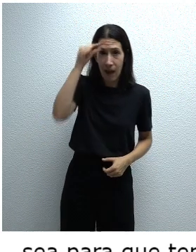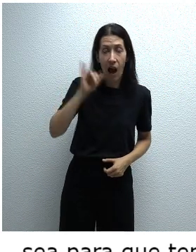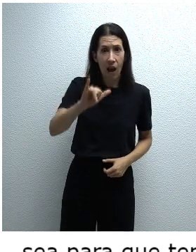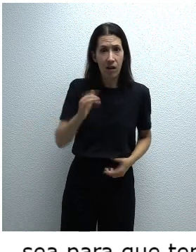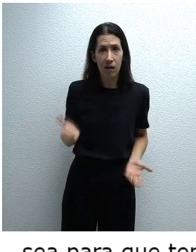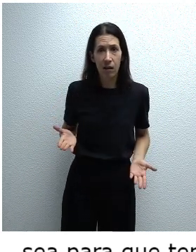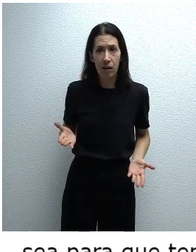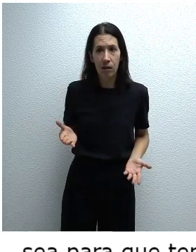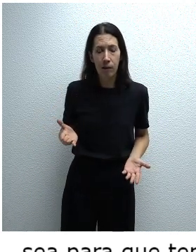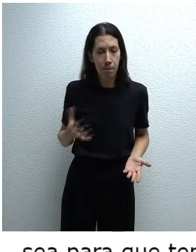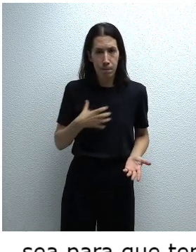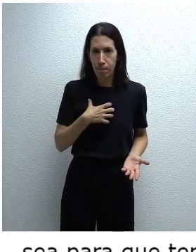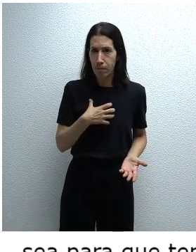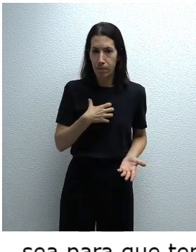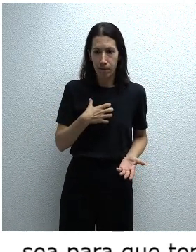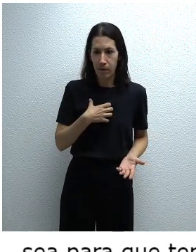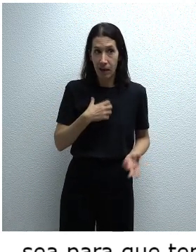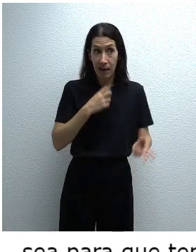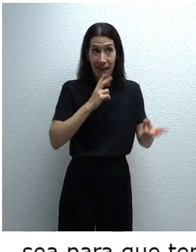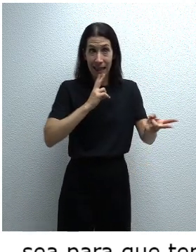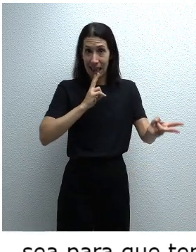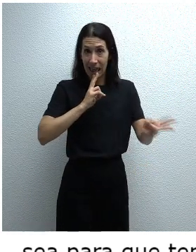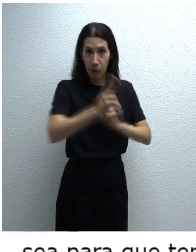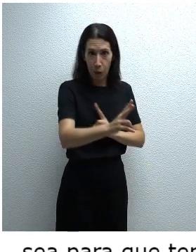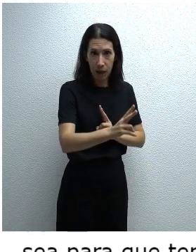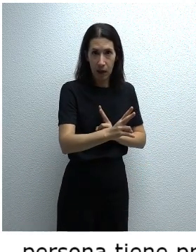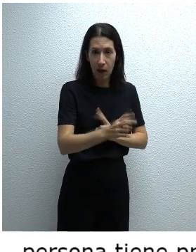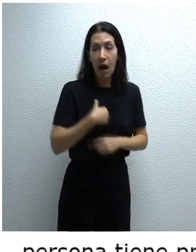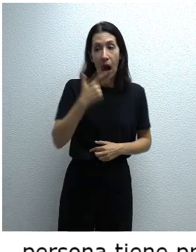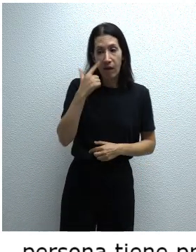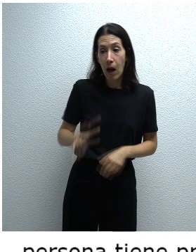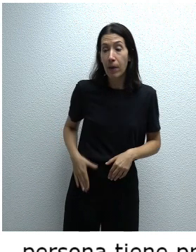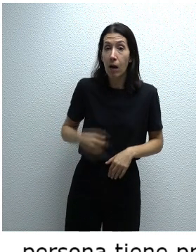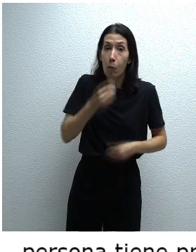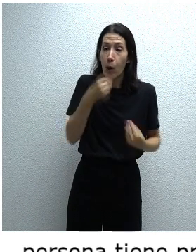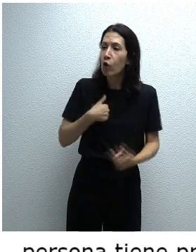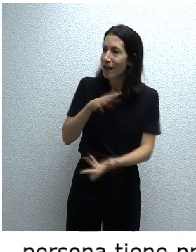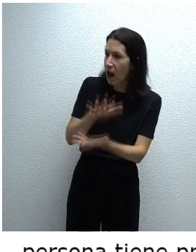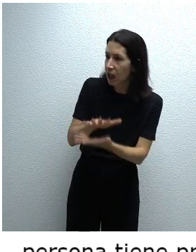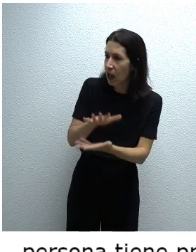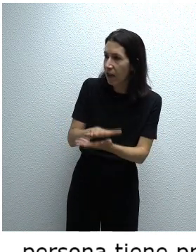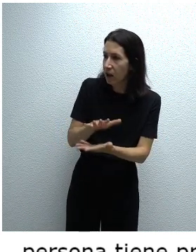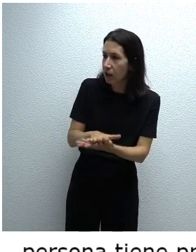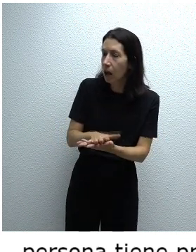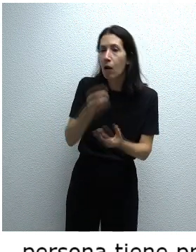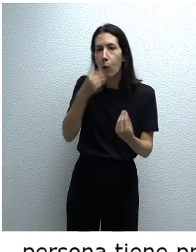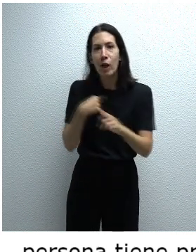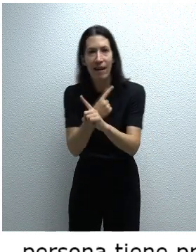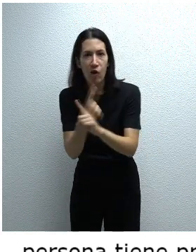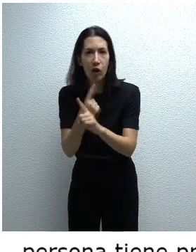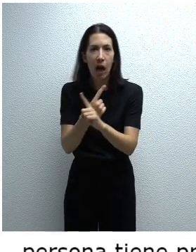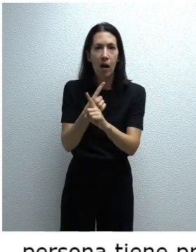que ni siquiera va a haber una respuesta en el sentido, bueno, vamos a ver esa pierna, sino que dice, bueno, tranquilízate, es que estás muy